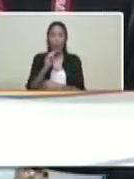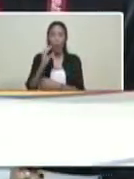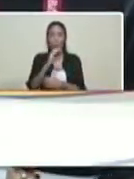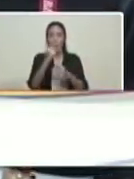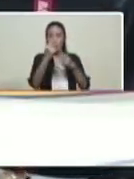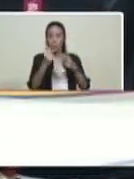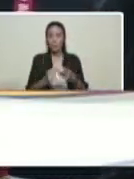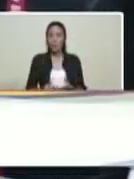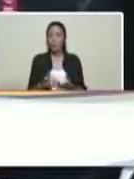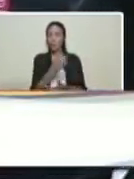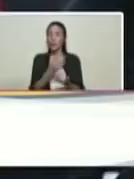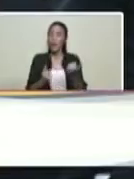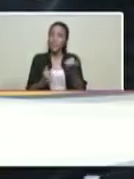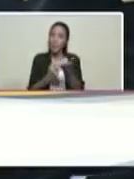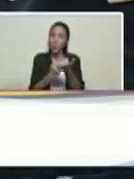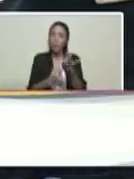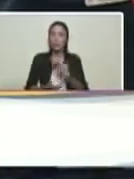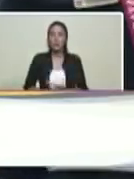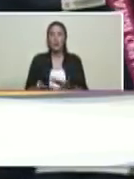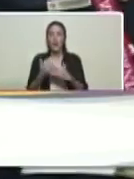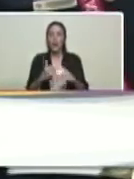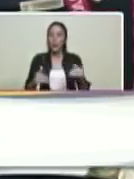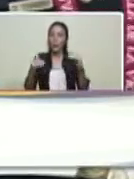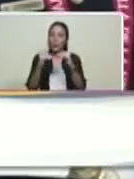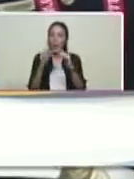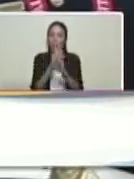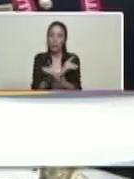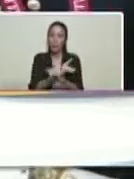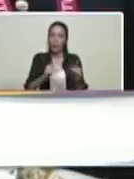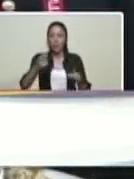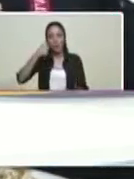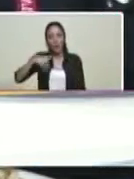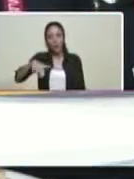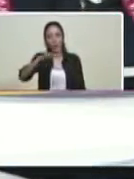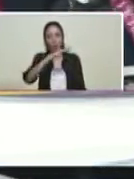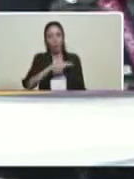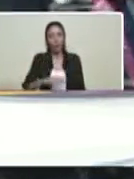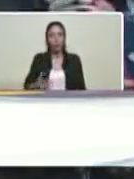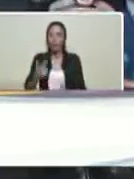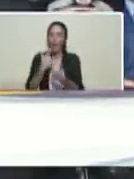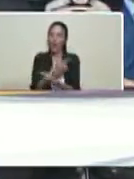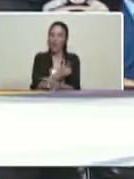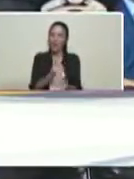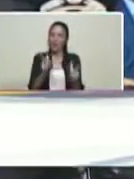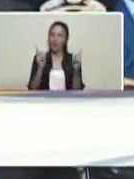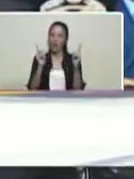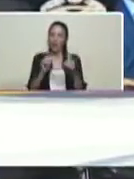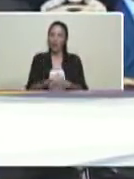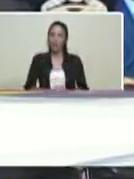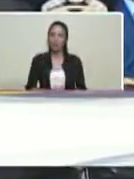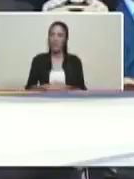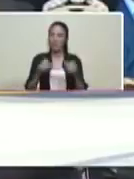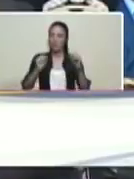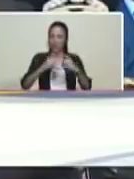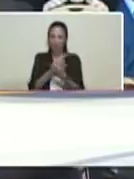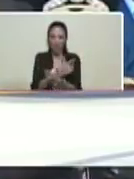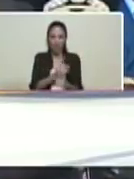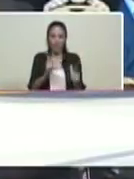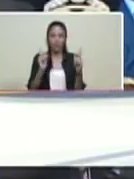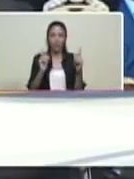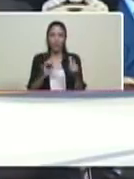carácter popular democrática igualitaria libertaria que de ellos suena libertaria y libertaria